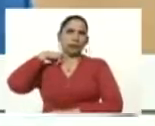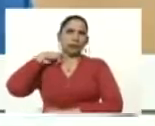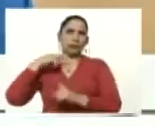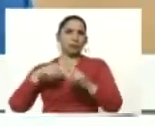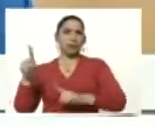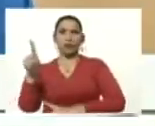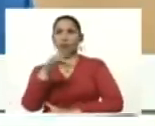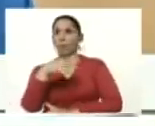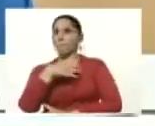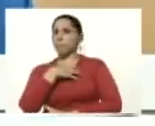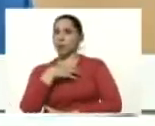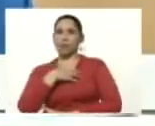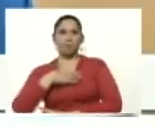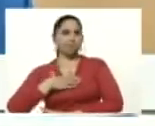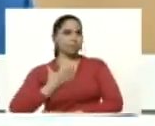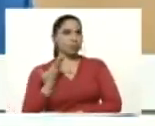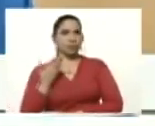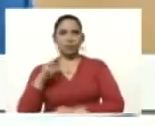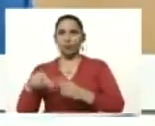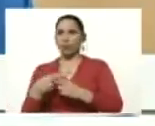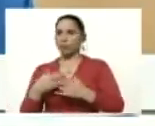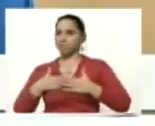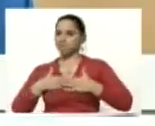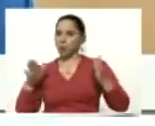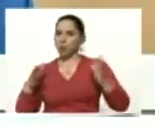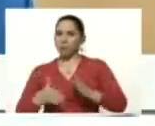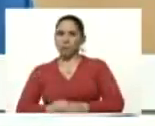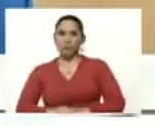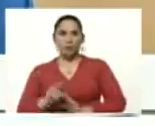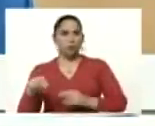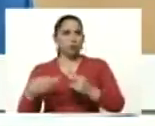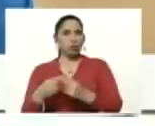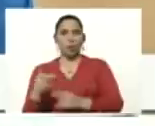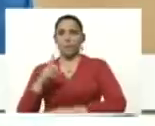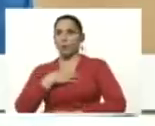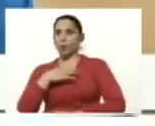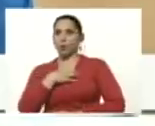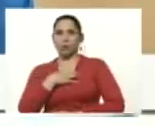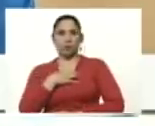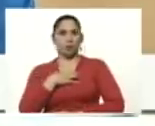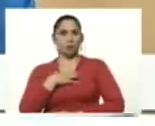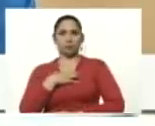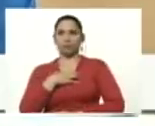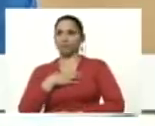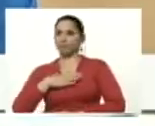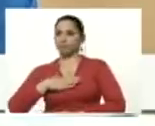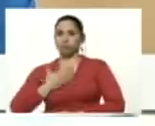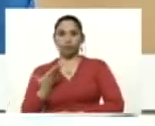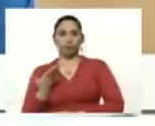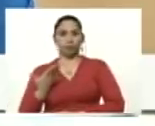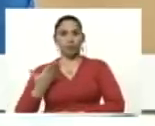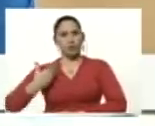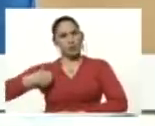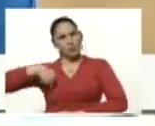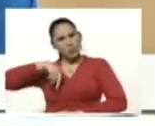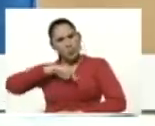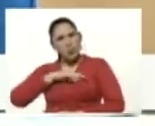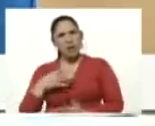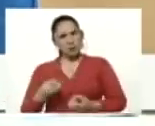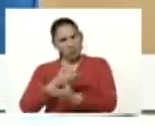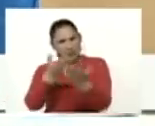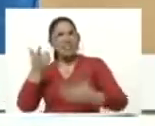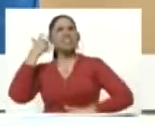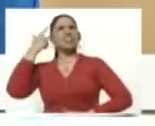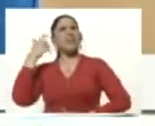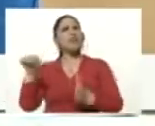han podido ni podrán, se lo garantizo. No han podido ni podrán, porque no, nuestro oxígeno, ustedes saben de